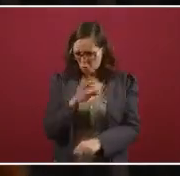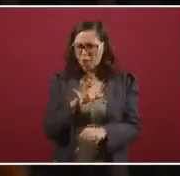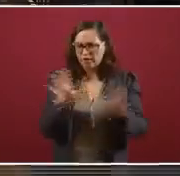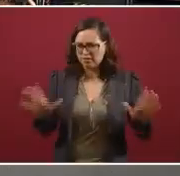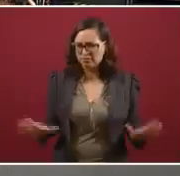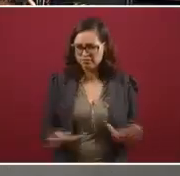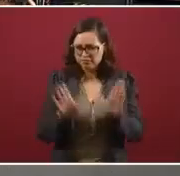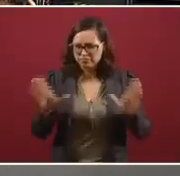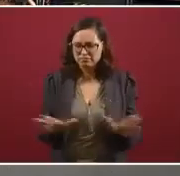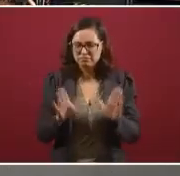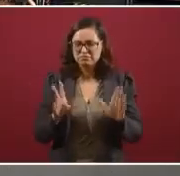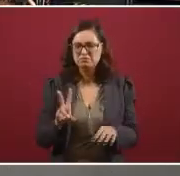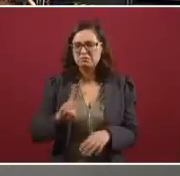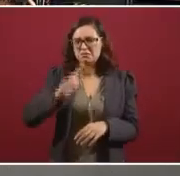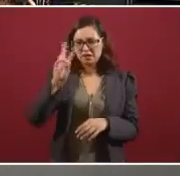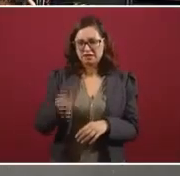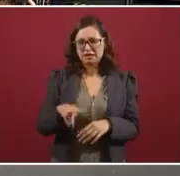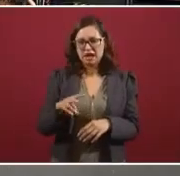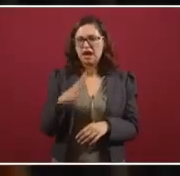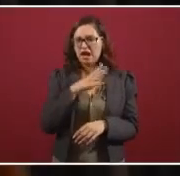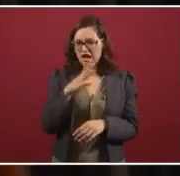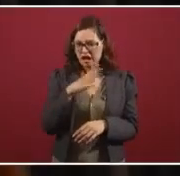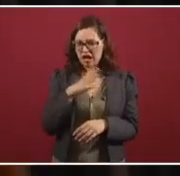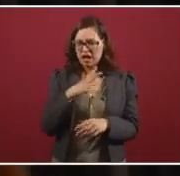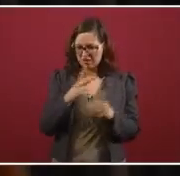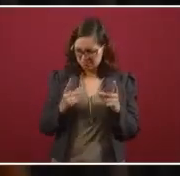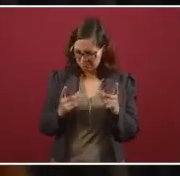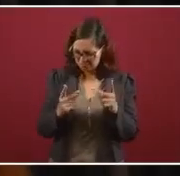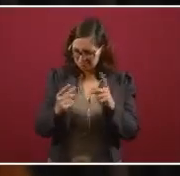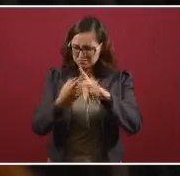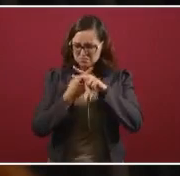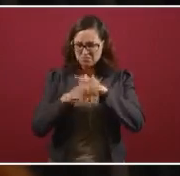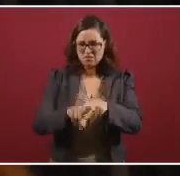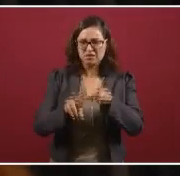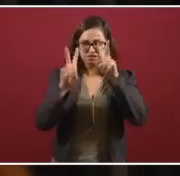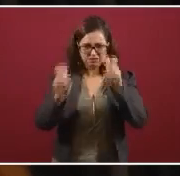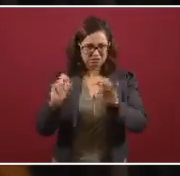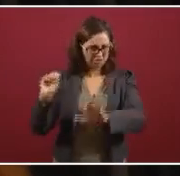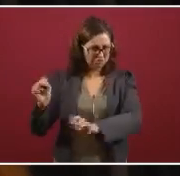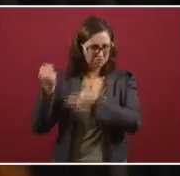para finalmente pensar en que se va a echar a andar este asunto